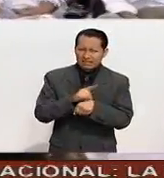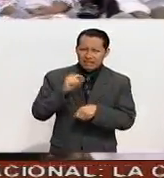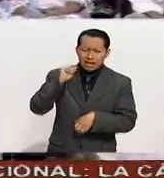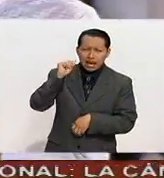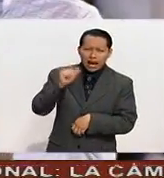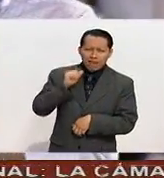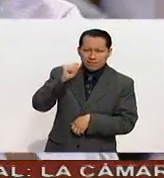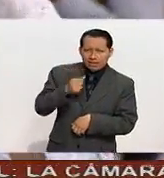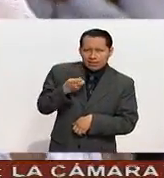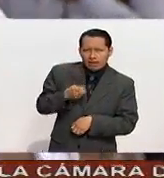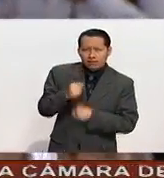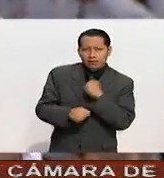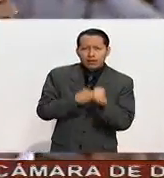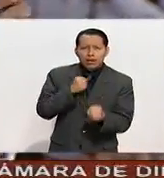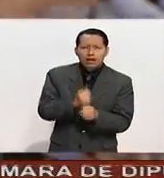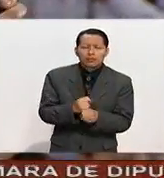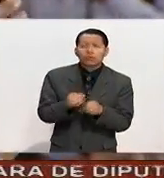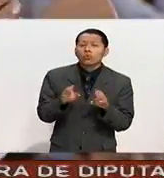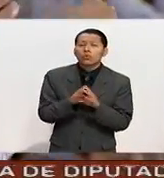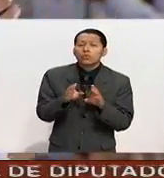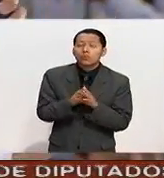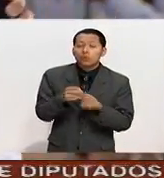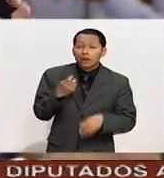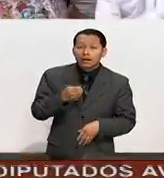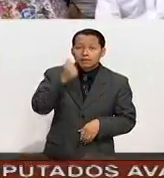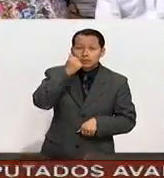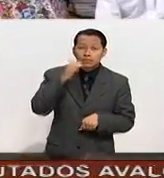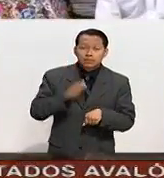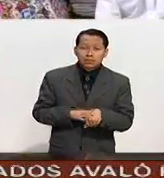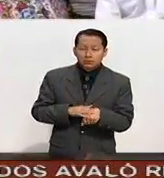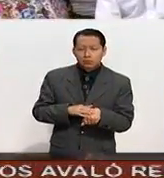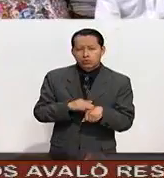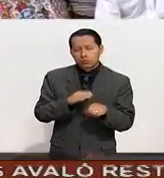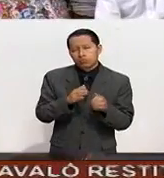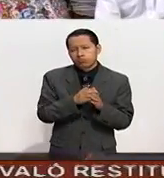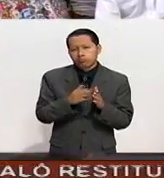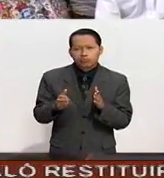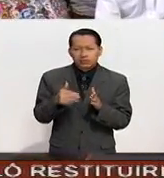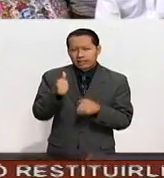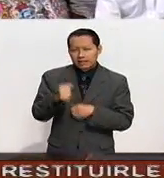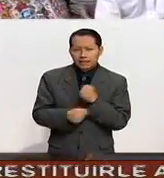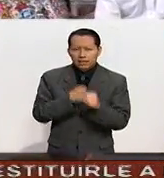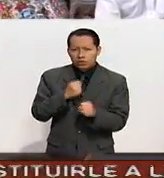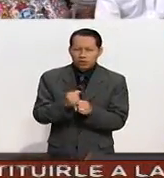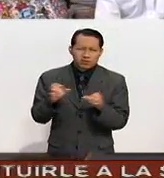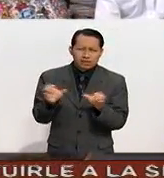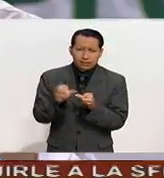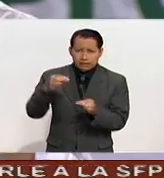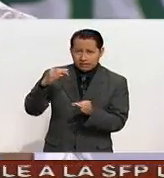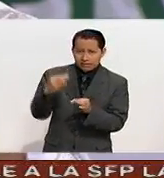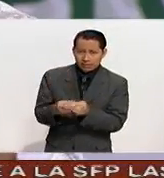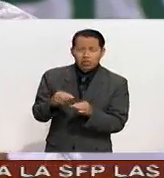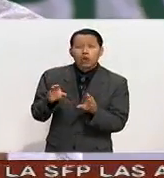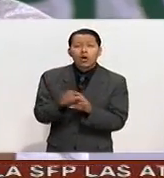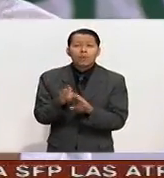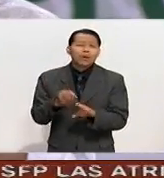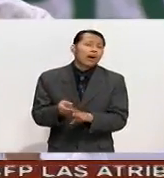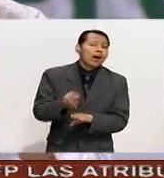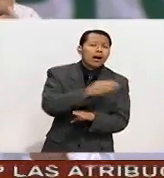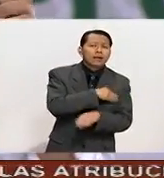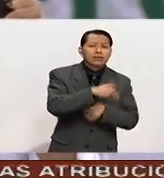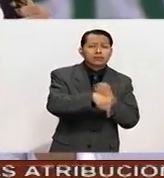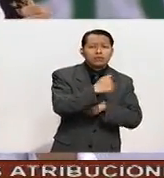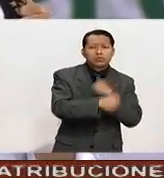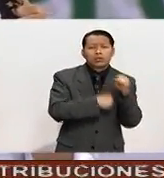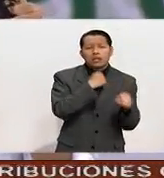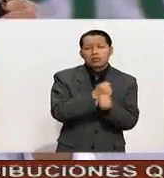año, es certificar en esta administración en 6 años lo que se certificó en los 12